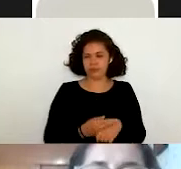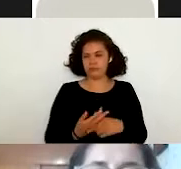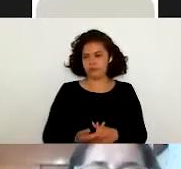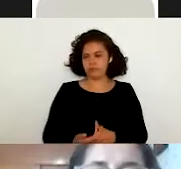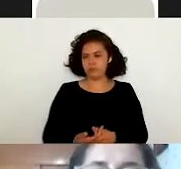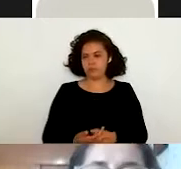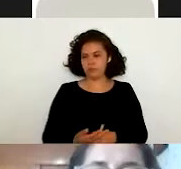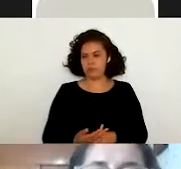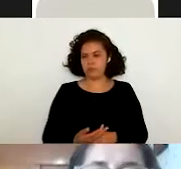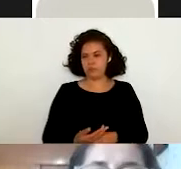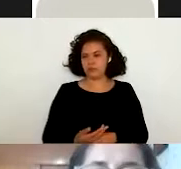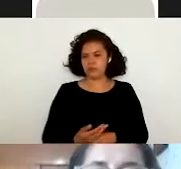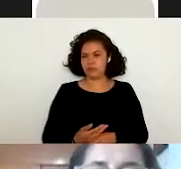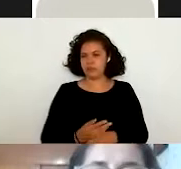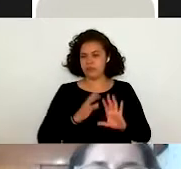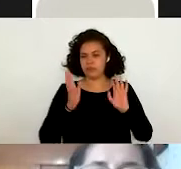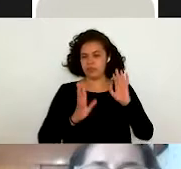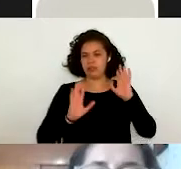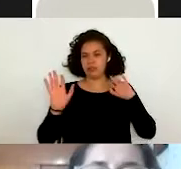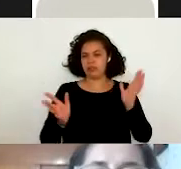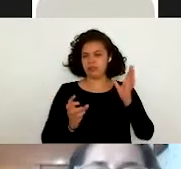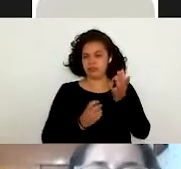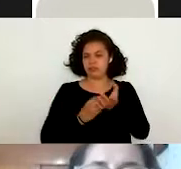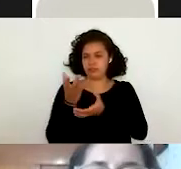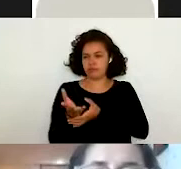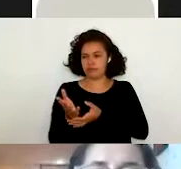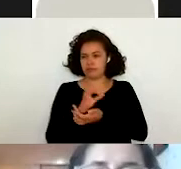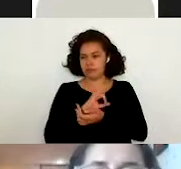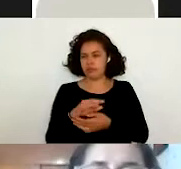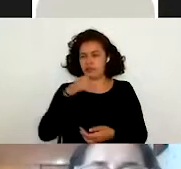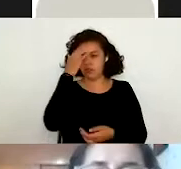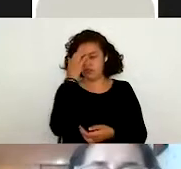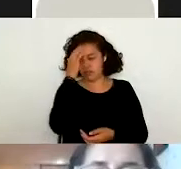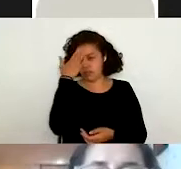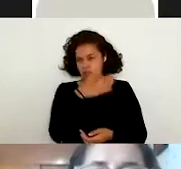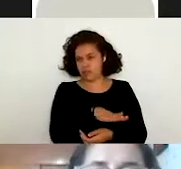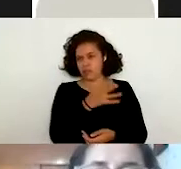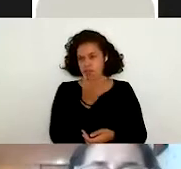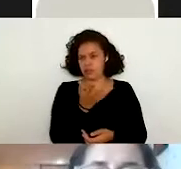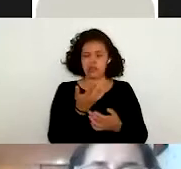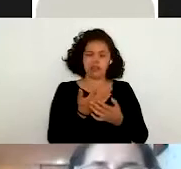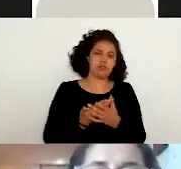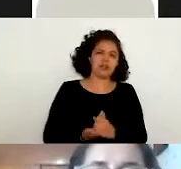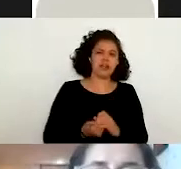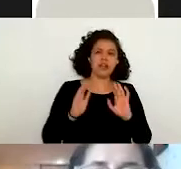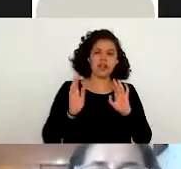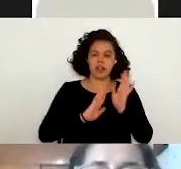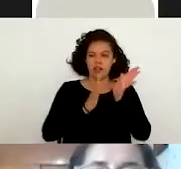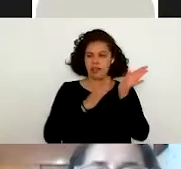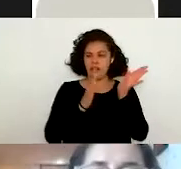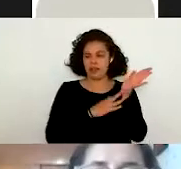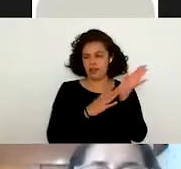han elaborado diagnóstico, saben o conocen que lo esperado, ¿no? O sea, es decir, ya el documento como tal,